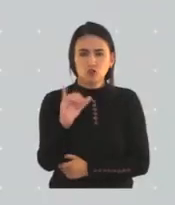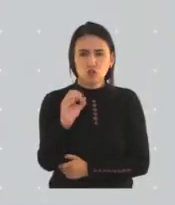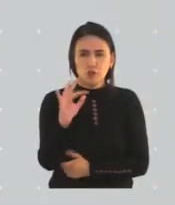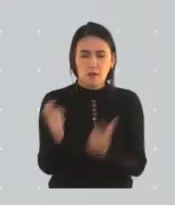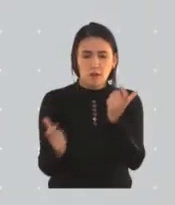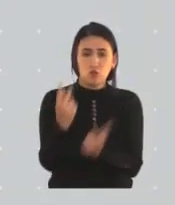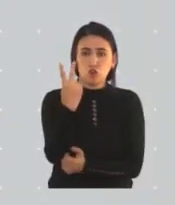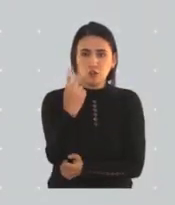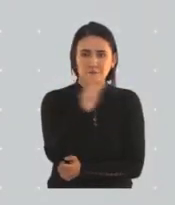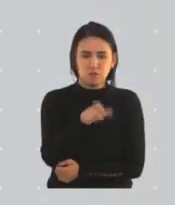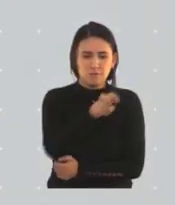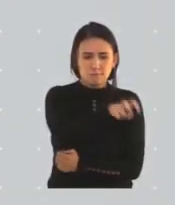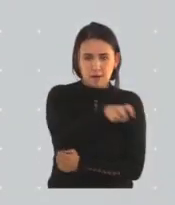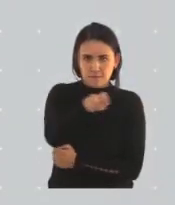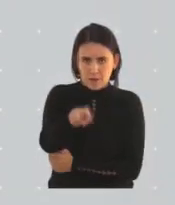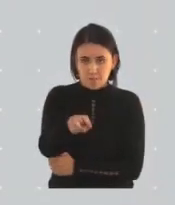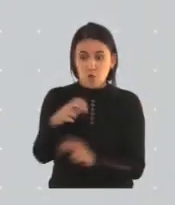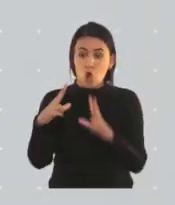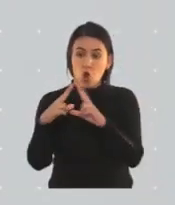personas que viajaban